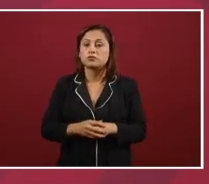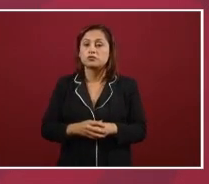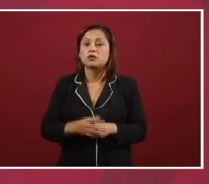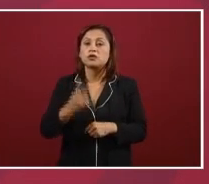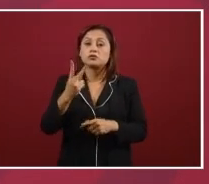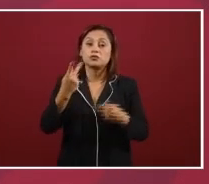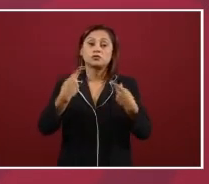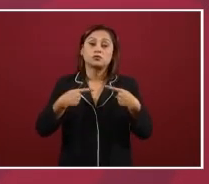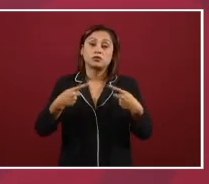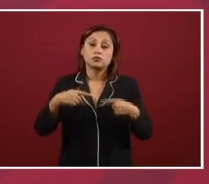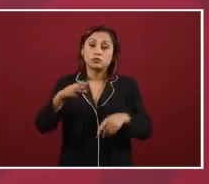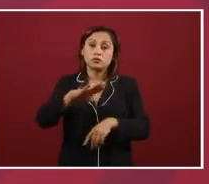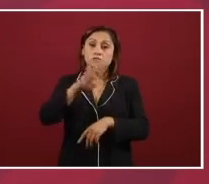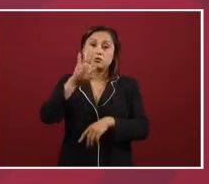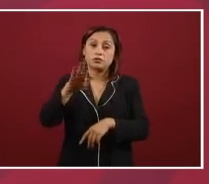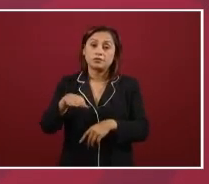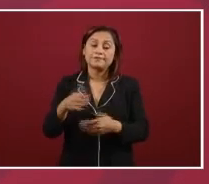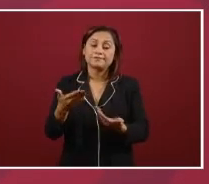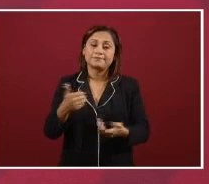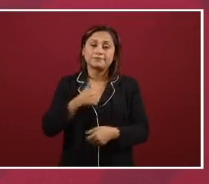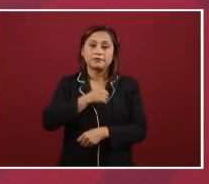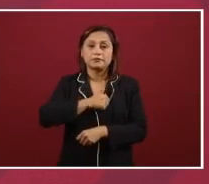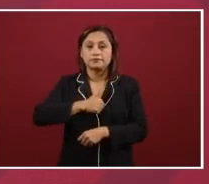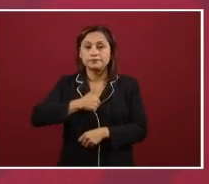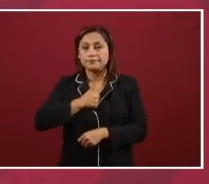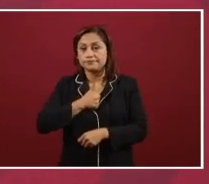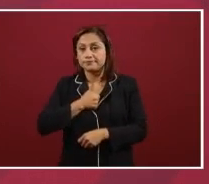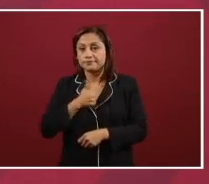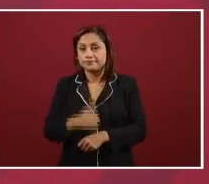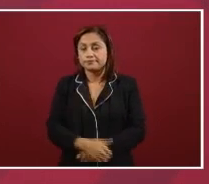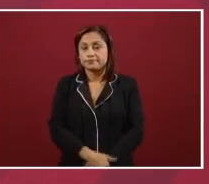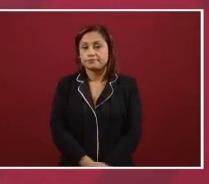seres humanos que perdieron la vida,